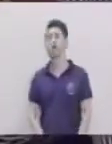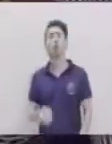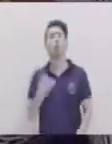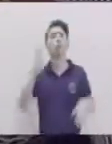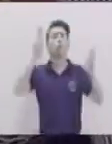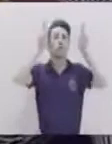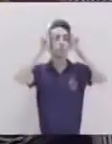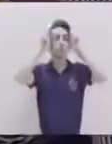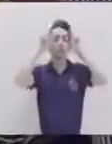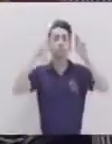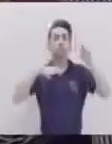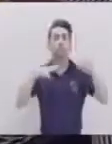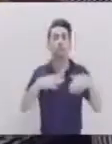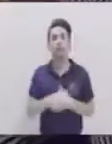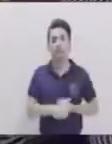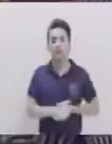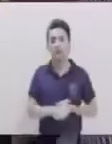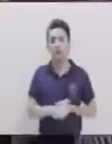¿Cuántos conejos tenemos?